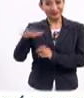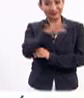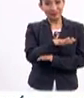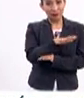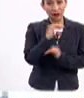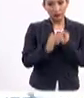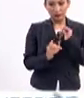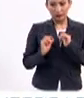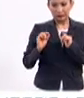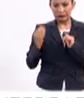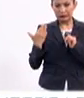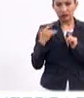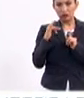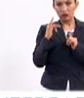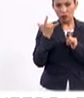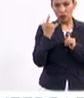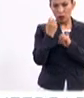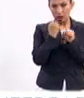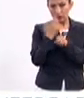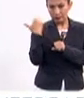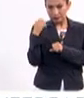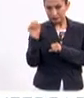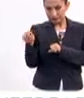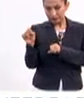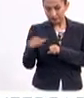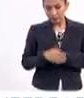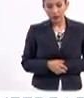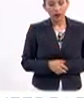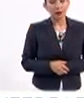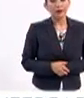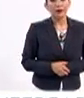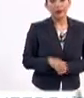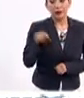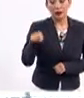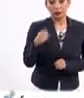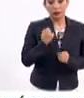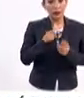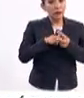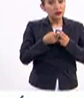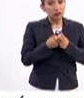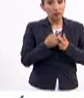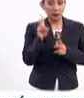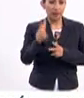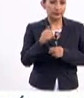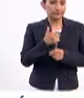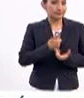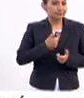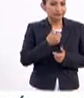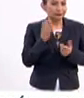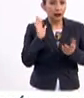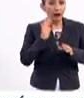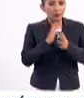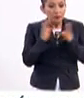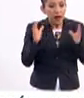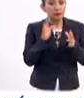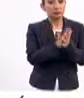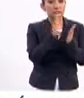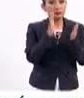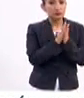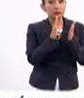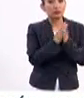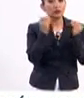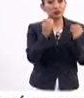al que concluyó en julio del año pasado? Exactamente. Pues se detonó, lamentablemente, con la gran participación, una